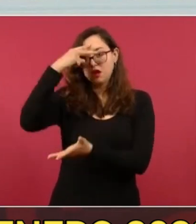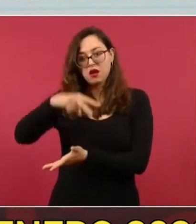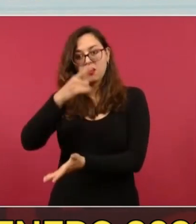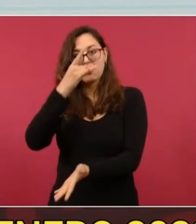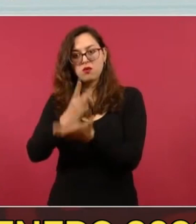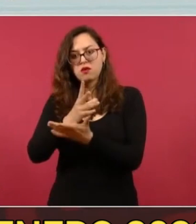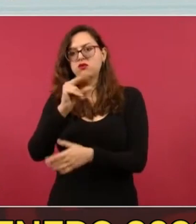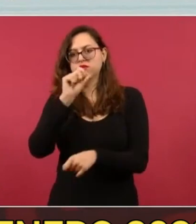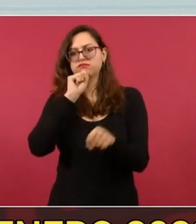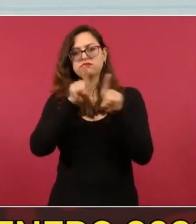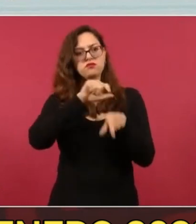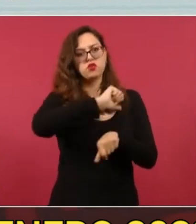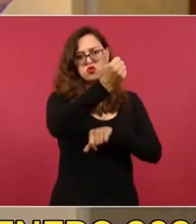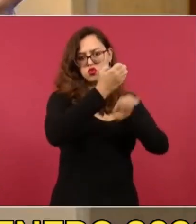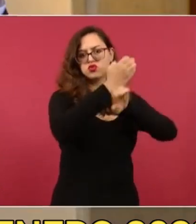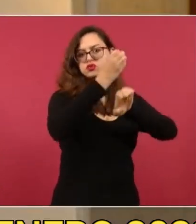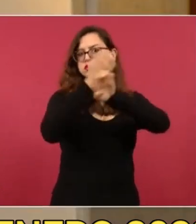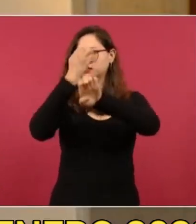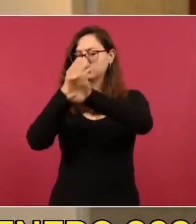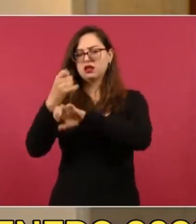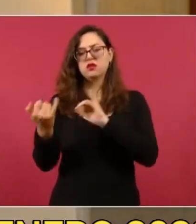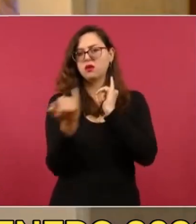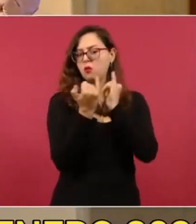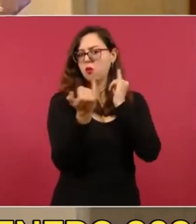los gobernadores se reúnen